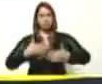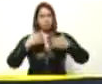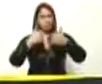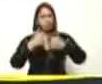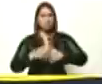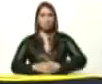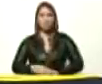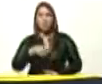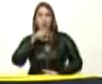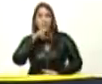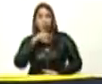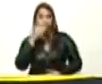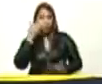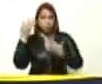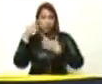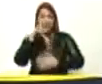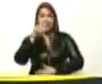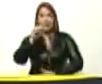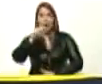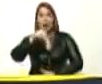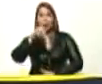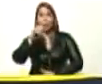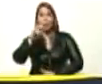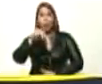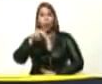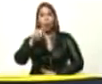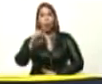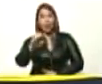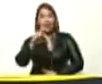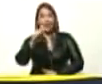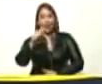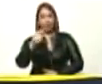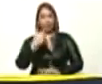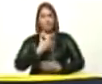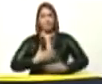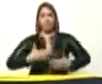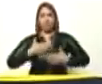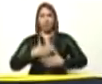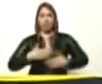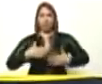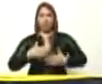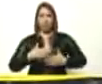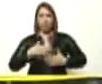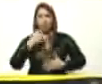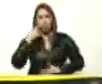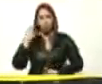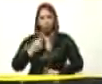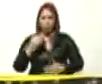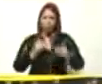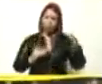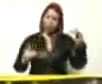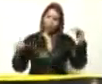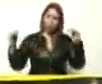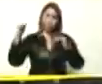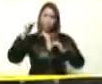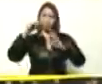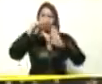hablar con Ramonet, de verdad, es un placer, es un hombre, de un alto nivel,